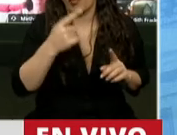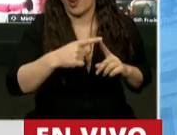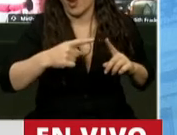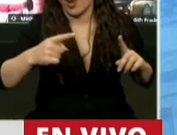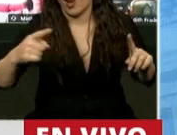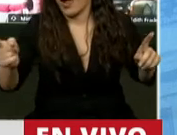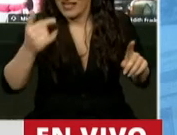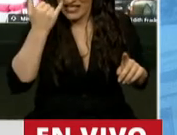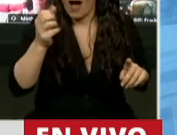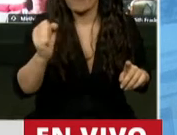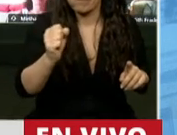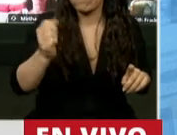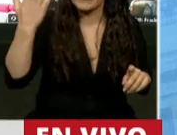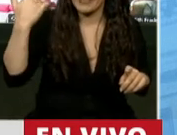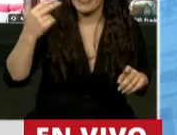antes